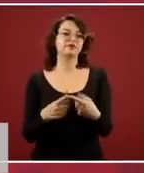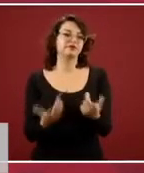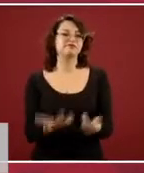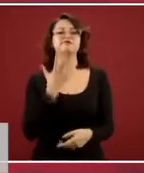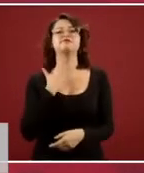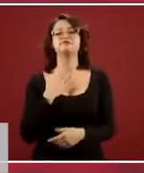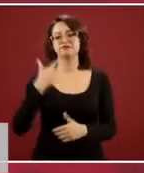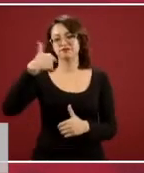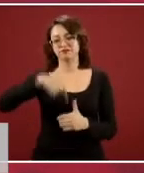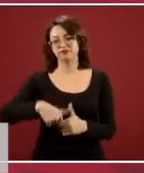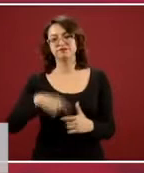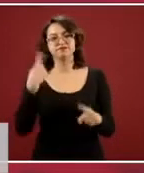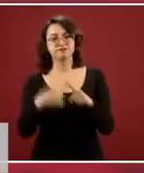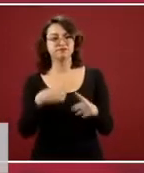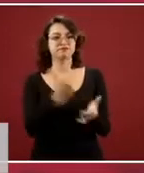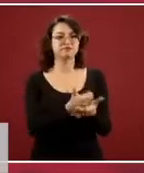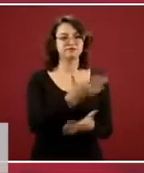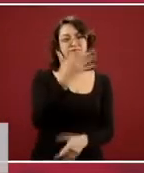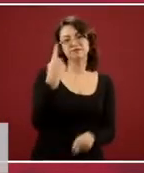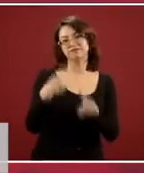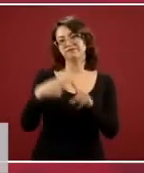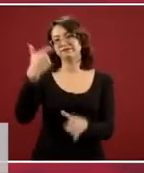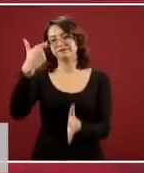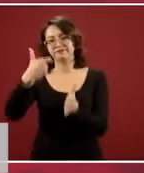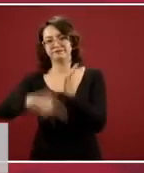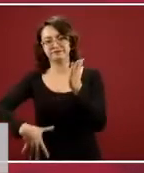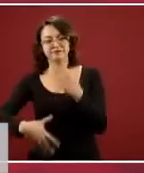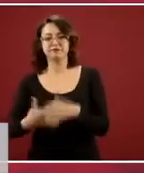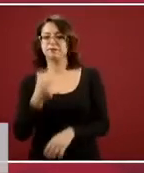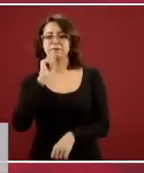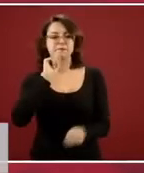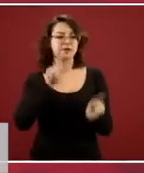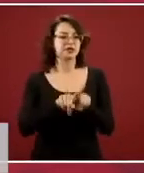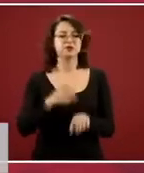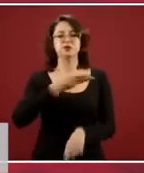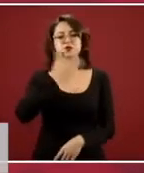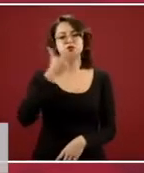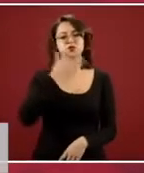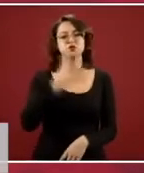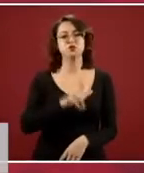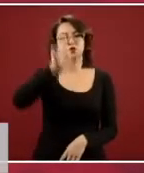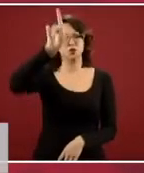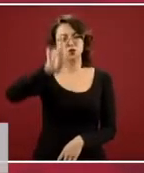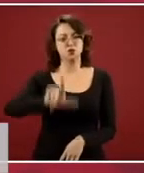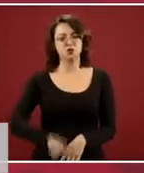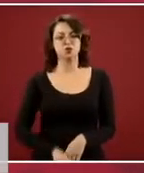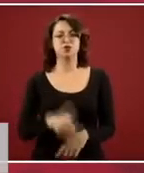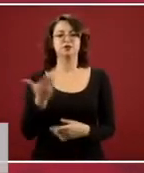Se presentará también el avance del aeropuerto en Santa Lucía y la refinería en Dos Bocas.